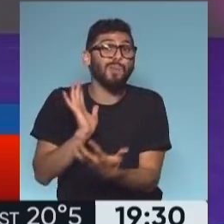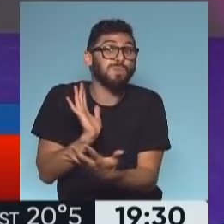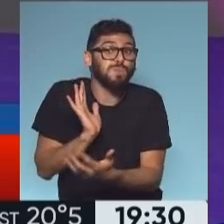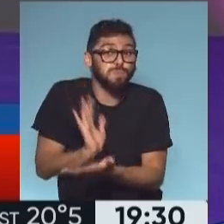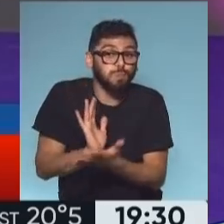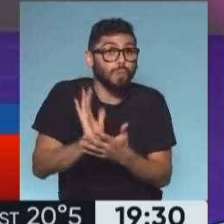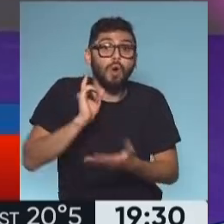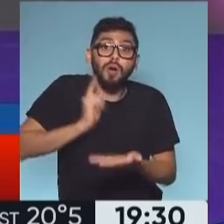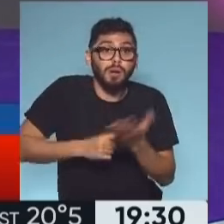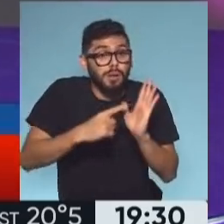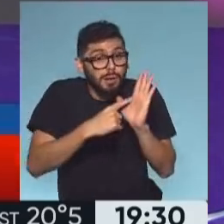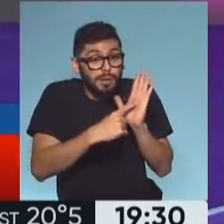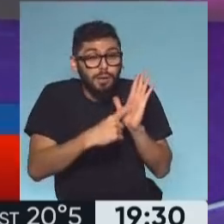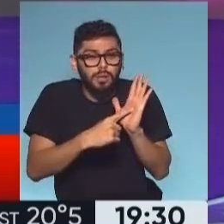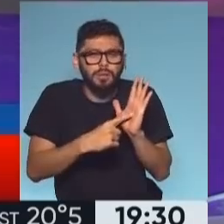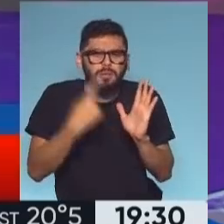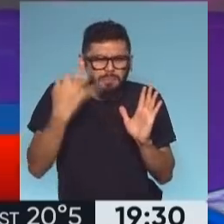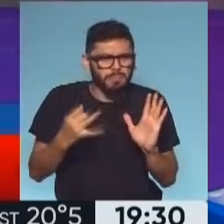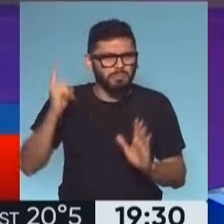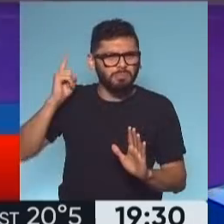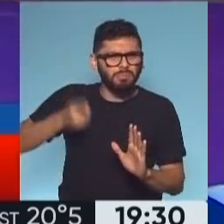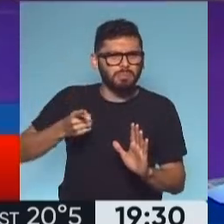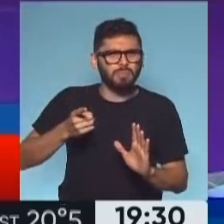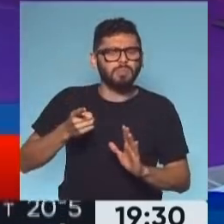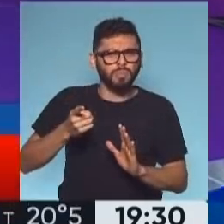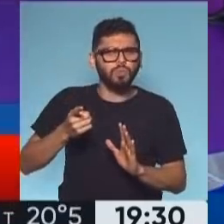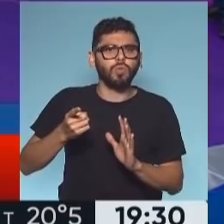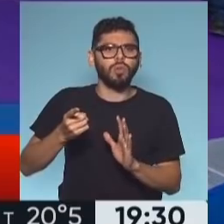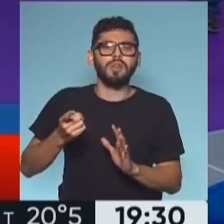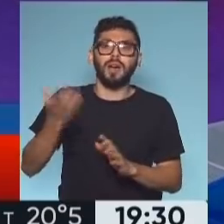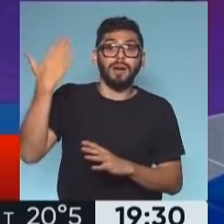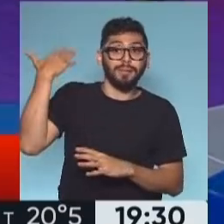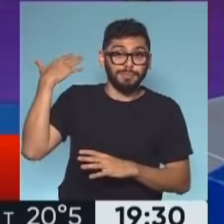este criterio... Pero este criterio es el que se adoptó cuando se comenzó con Se comenzó,